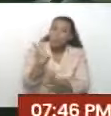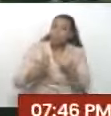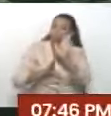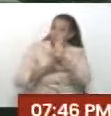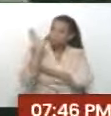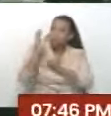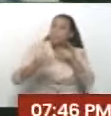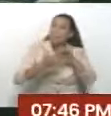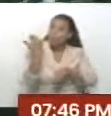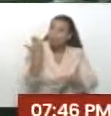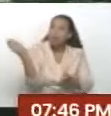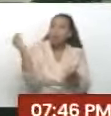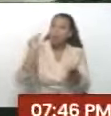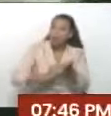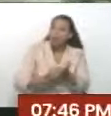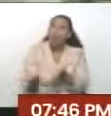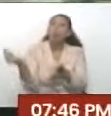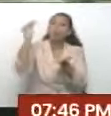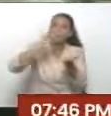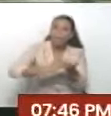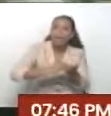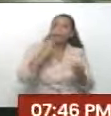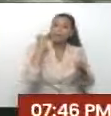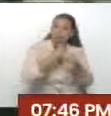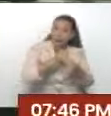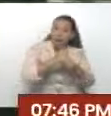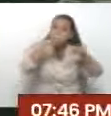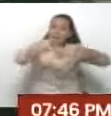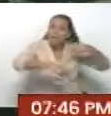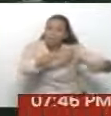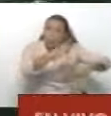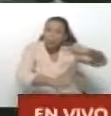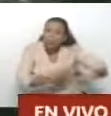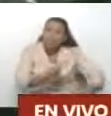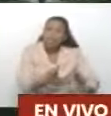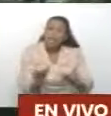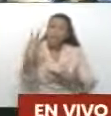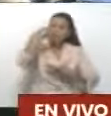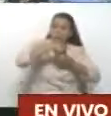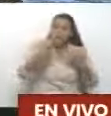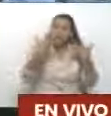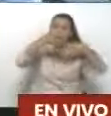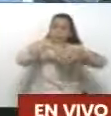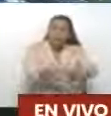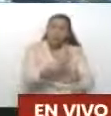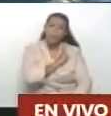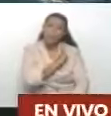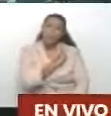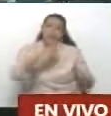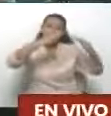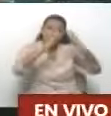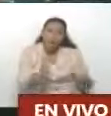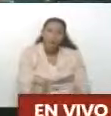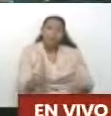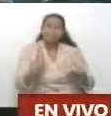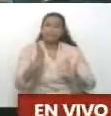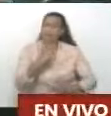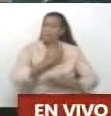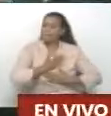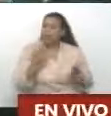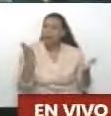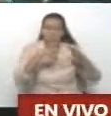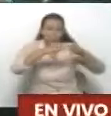moda, llegó la hora de regresar a trabajar, a producir y a integrarse en su tierra amada, la